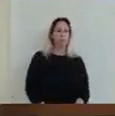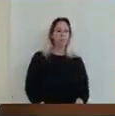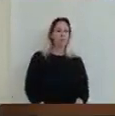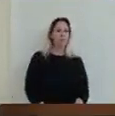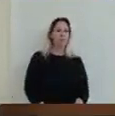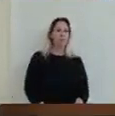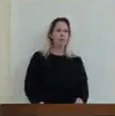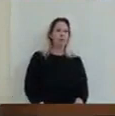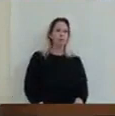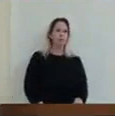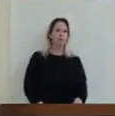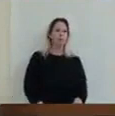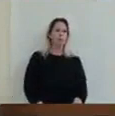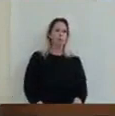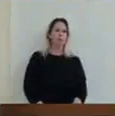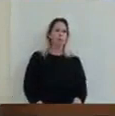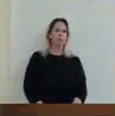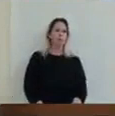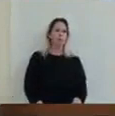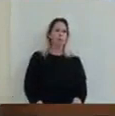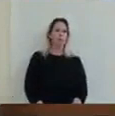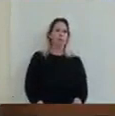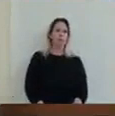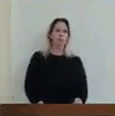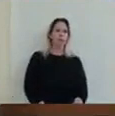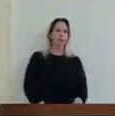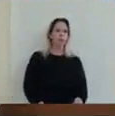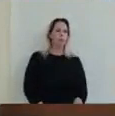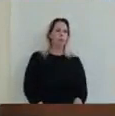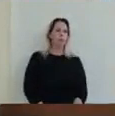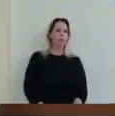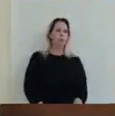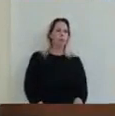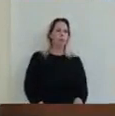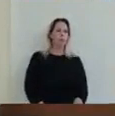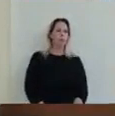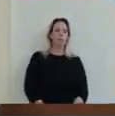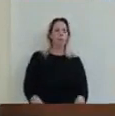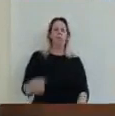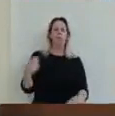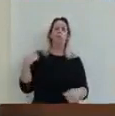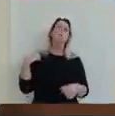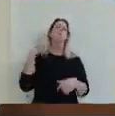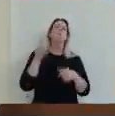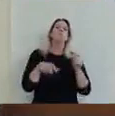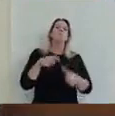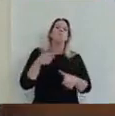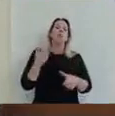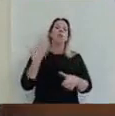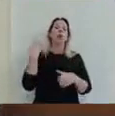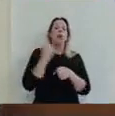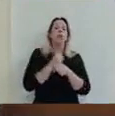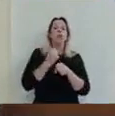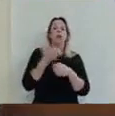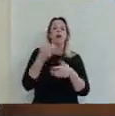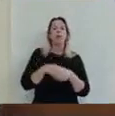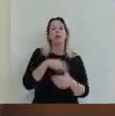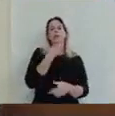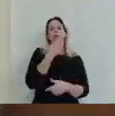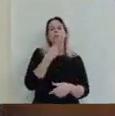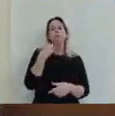Nosotros tenemos 200 y pico personas en el hospital. ¿Sabe la indignación recibida yo de todo el